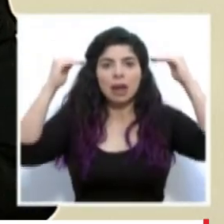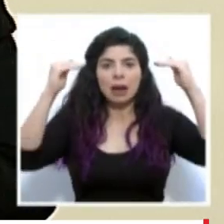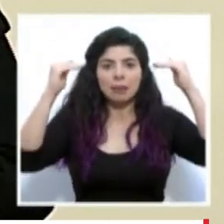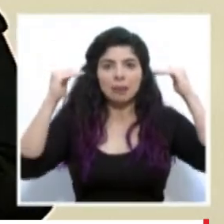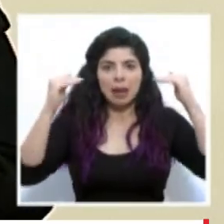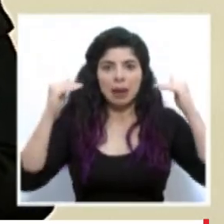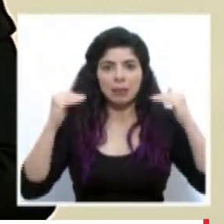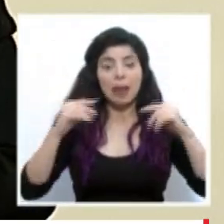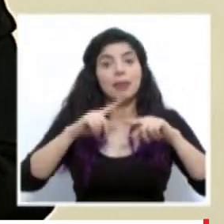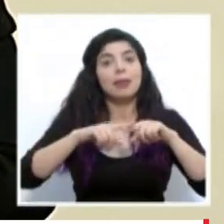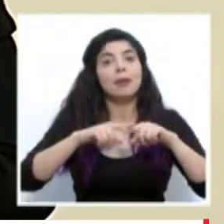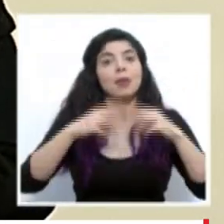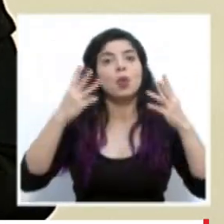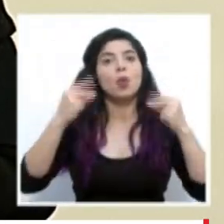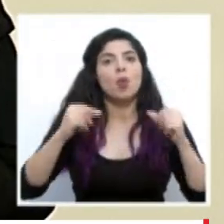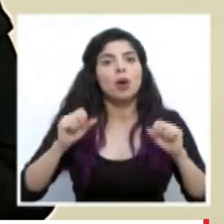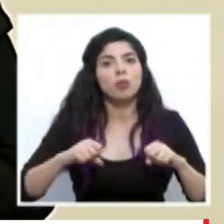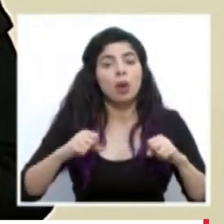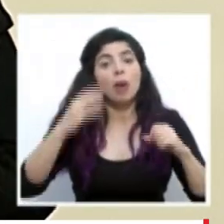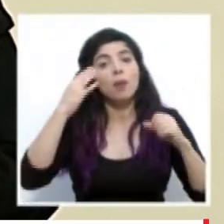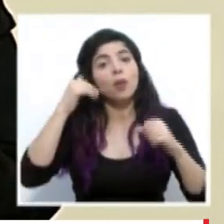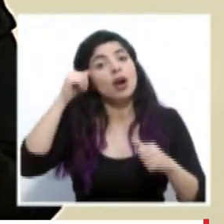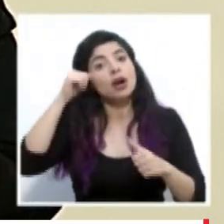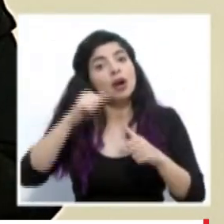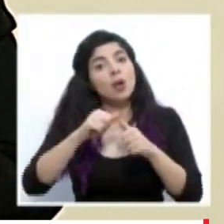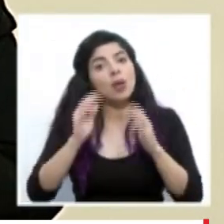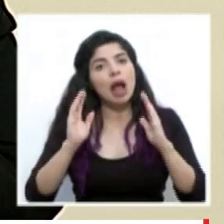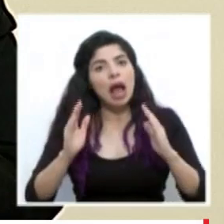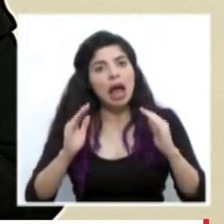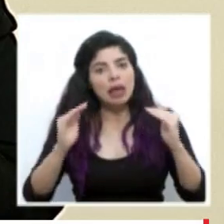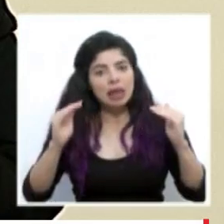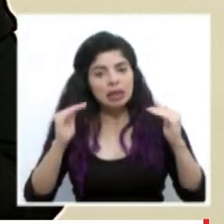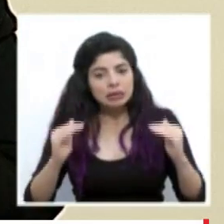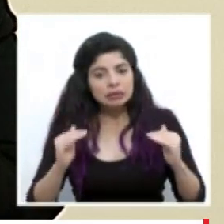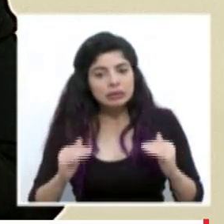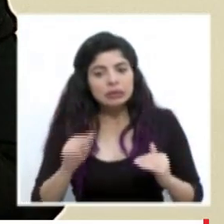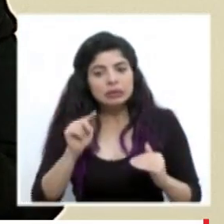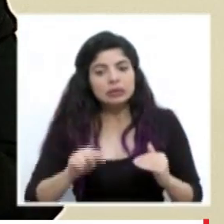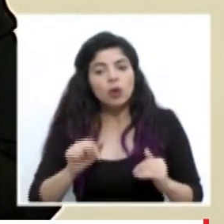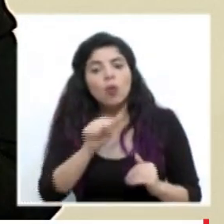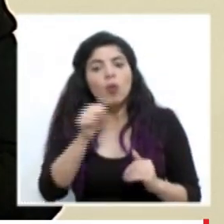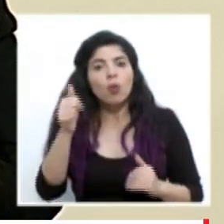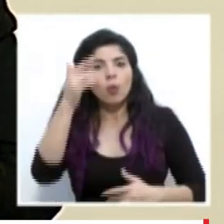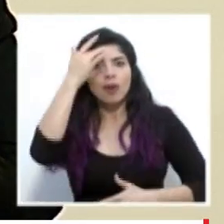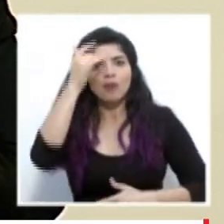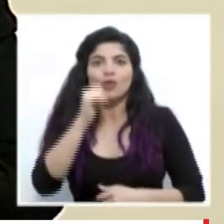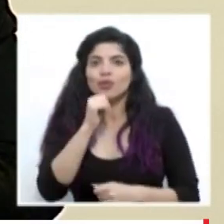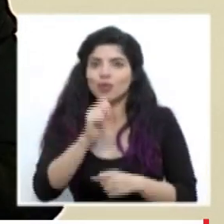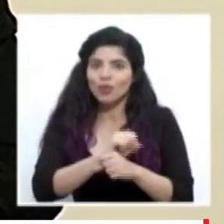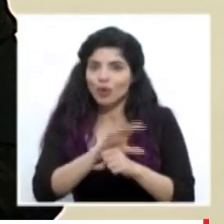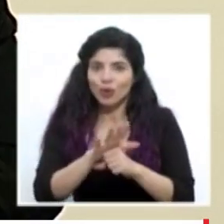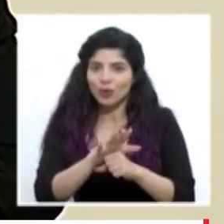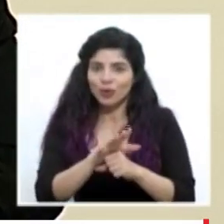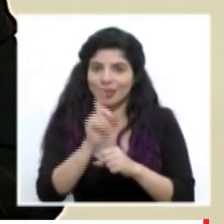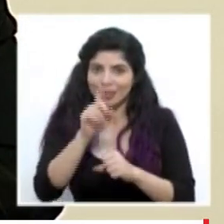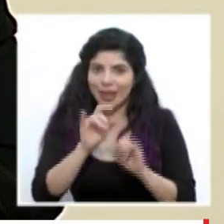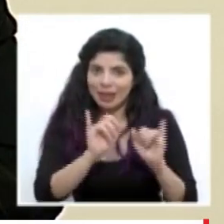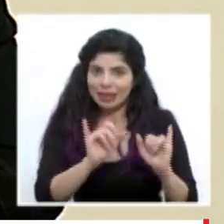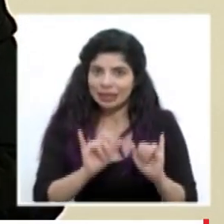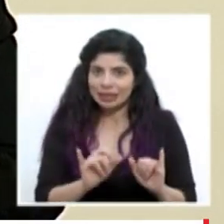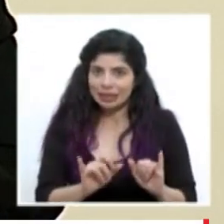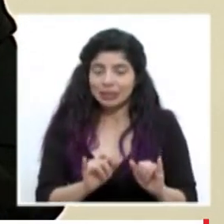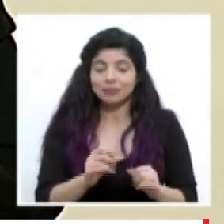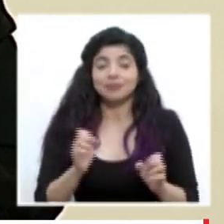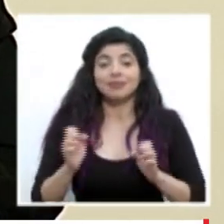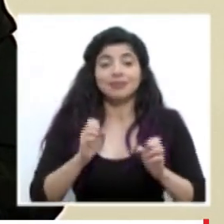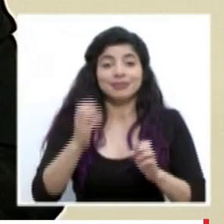porque recordemos que también tenemos que dejar espacio para pacientes de patologías no COVID. En la estrategia que planteamos